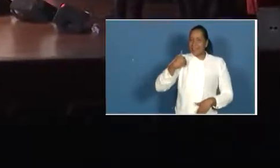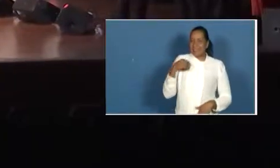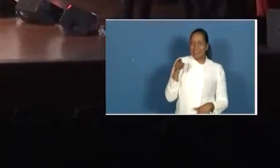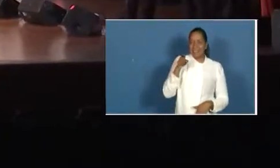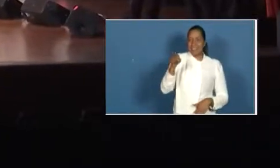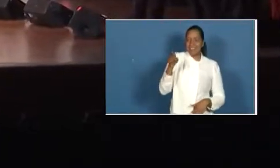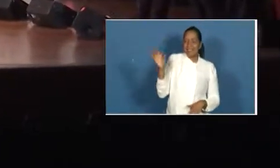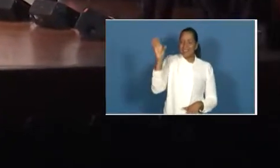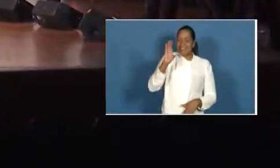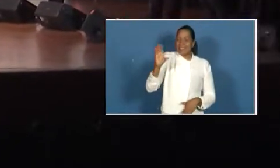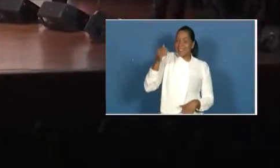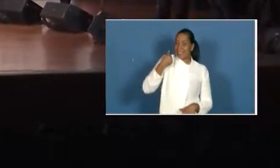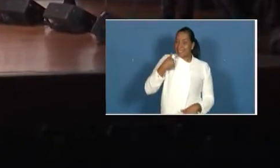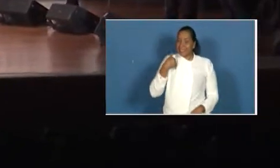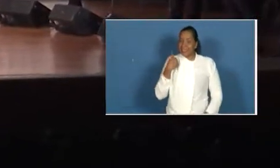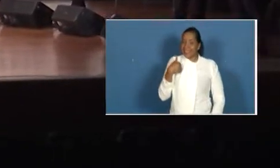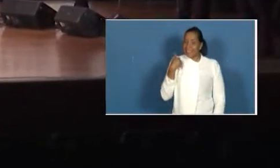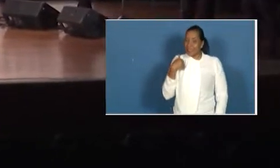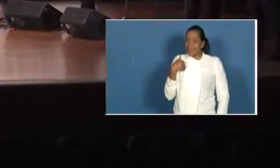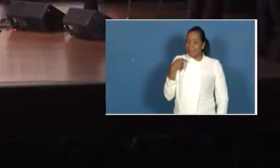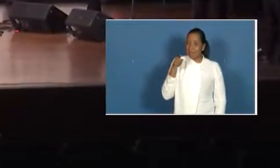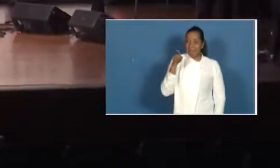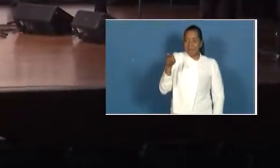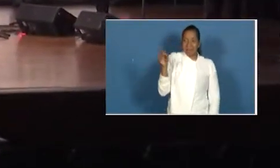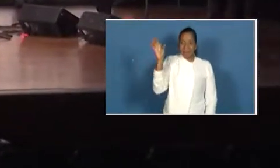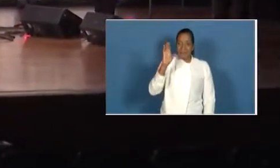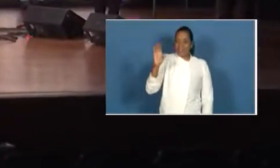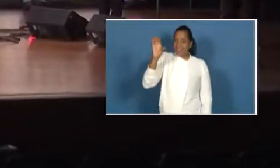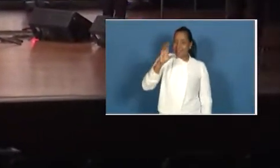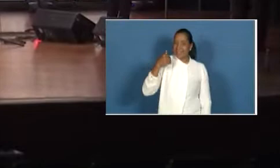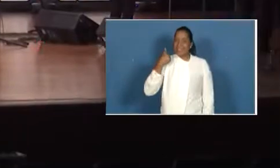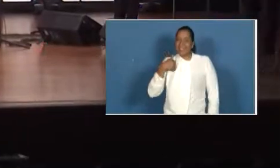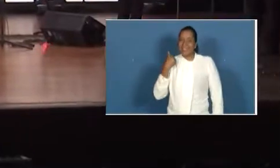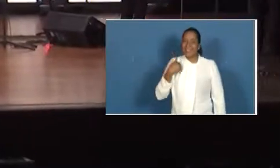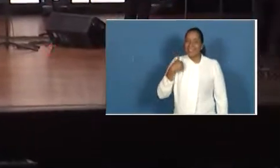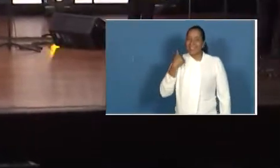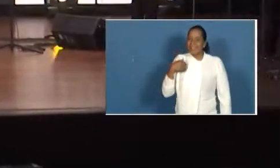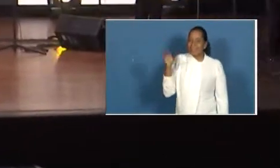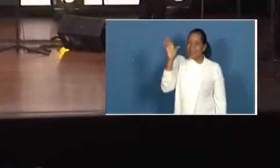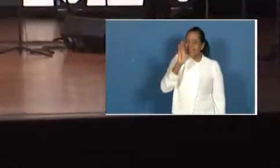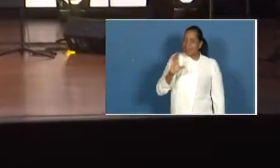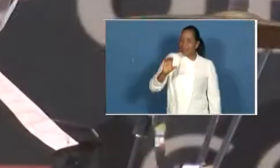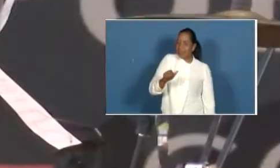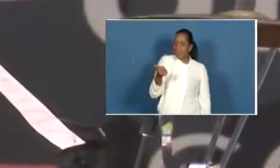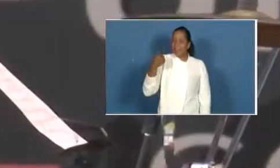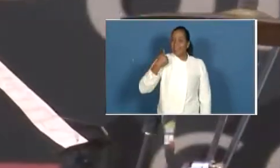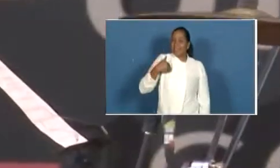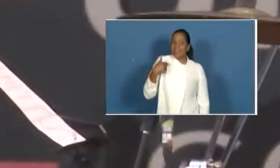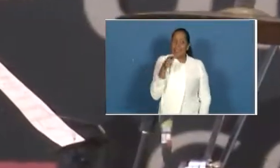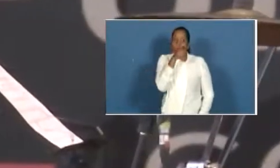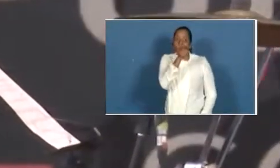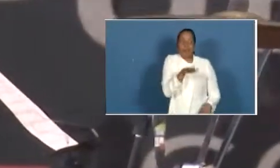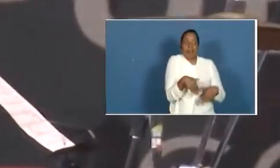ella, un marido de alquiler busca ella, un marido de alquiler para ella. Y ahora